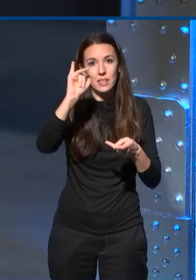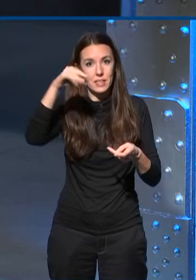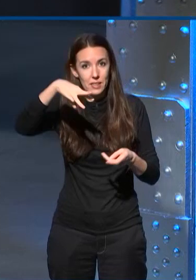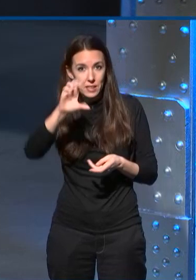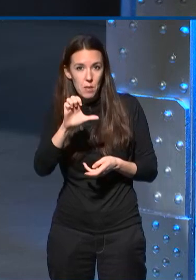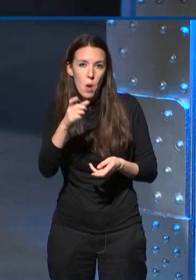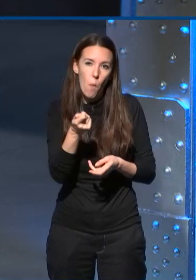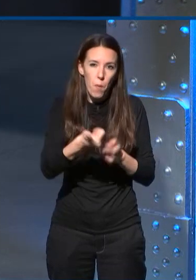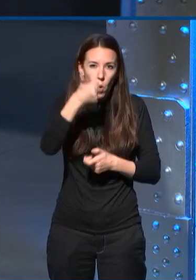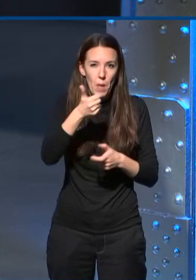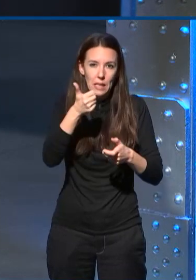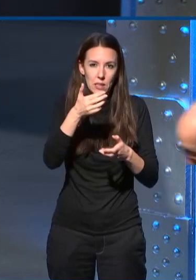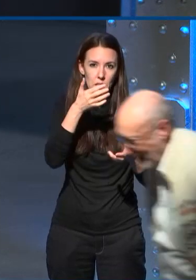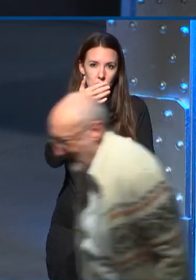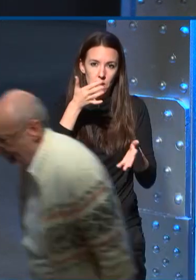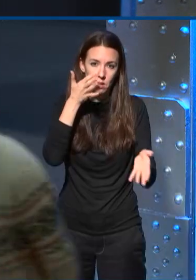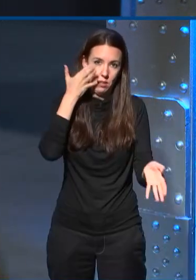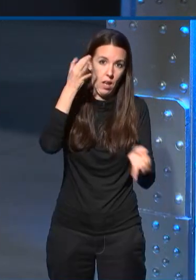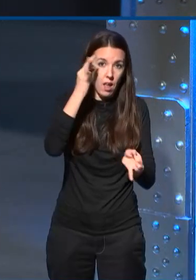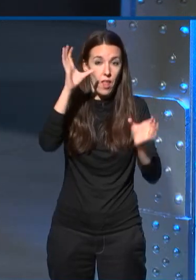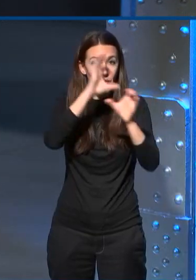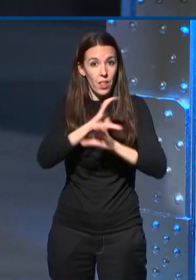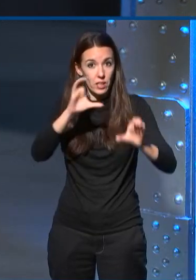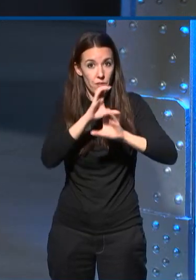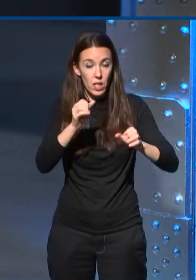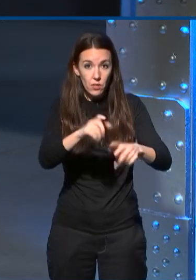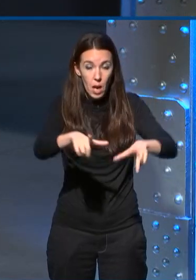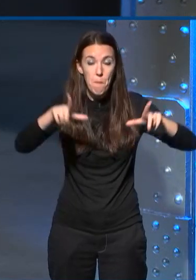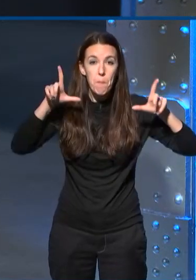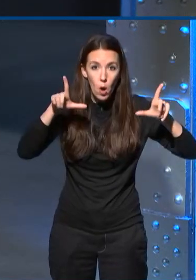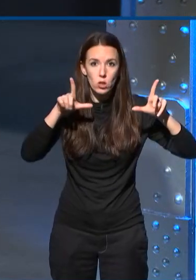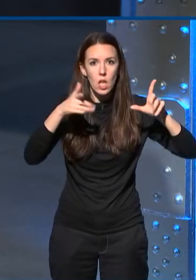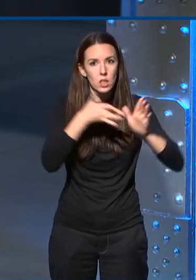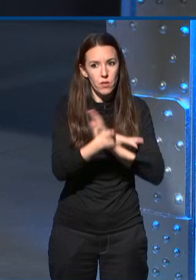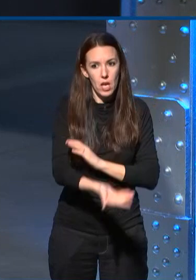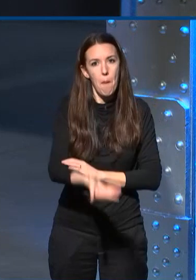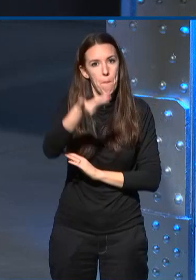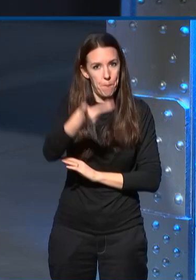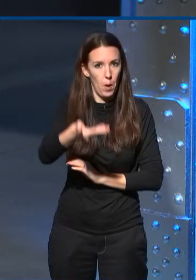más científica. El que haga Marte portada significa lo importante que es para nosotros.